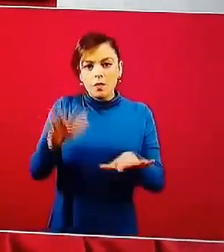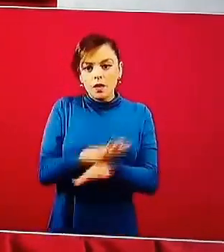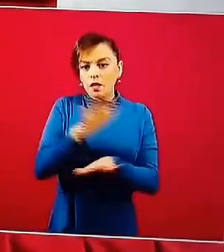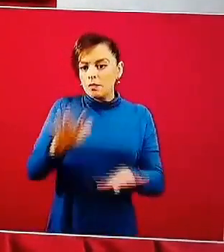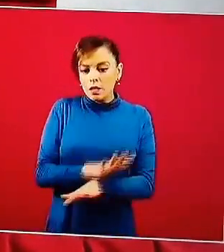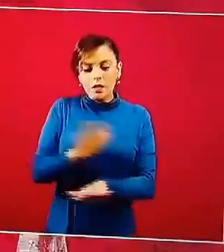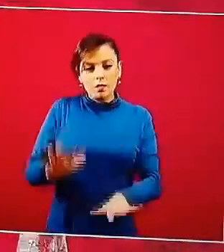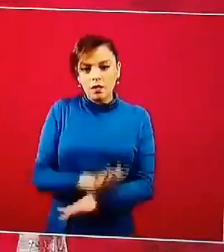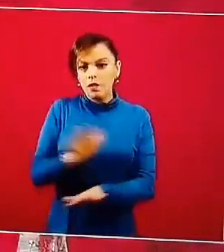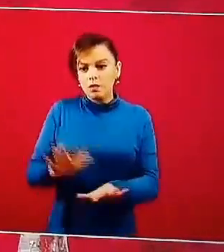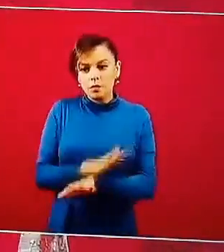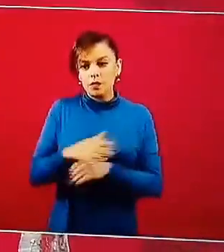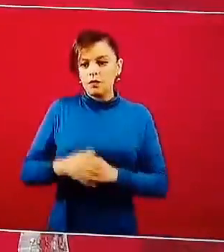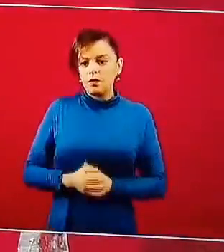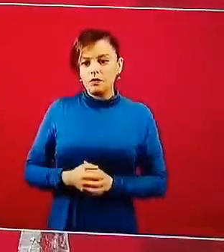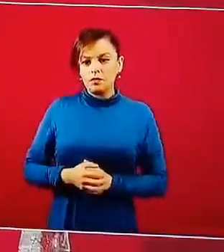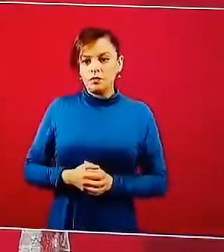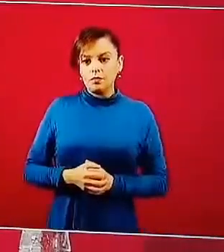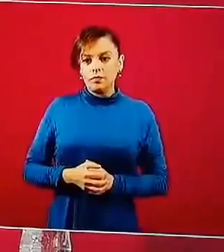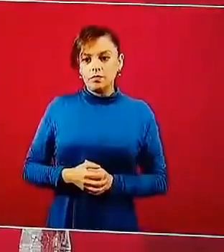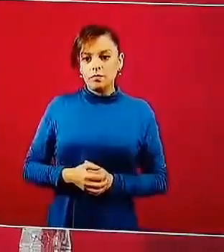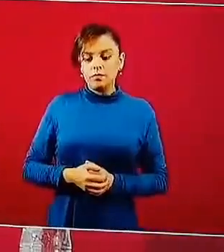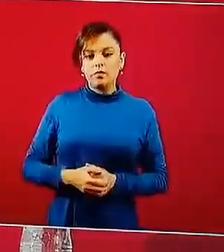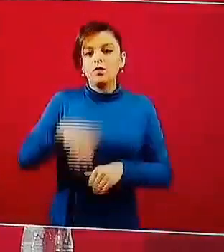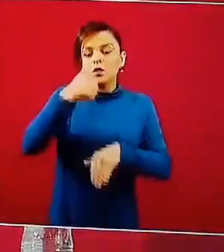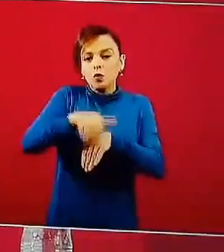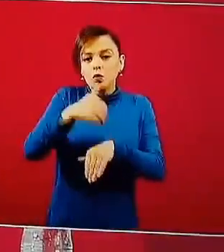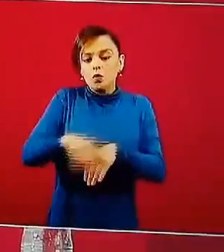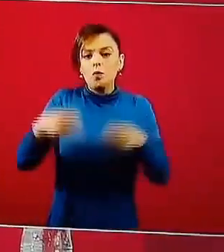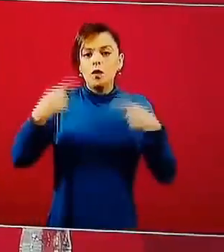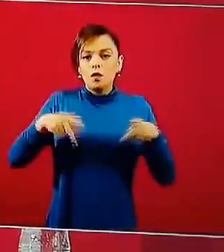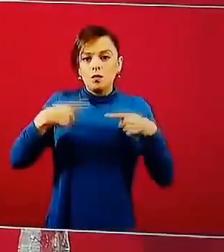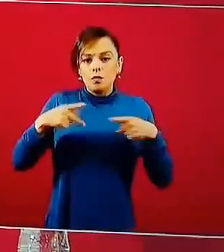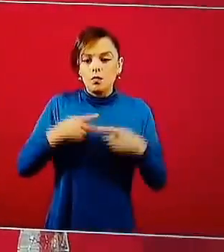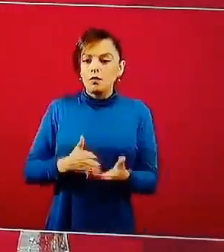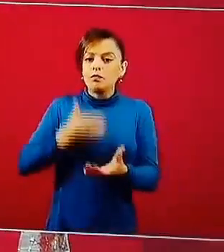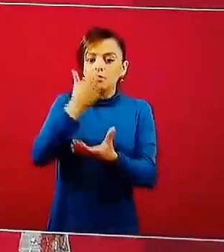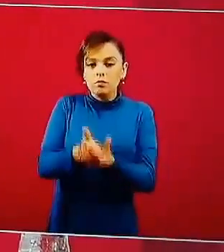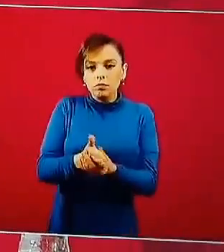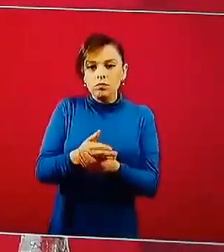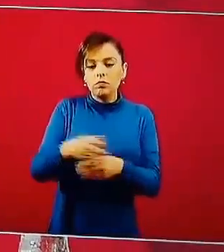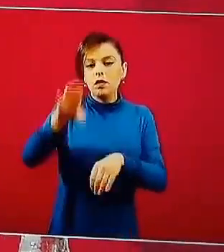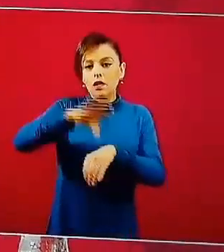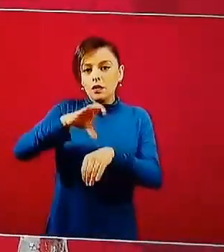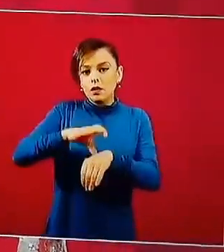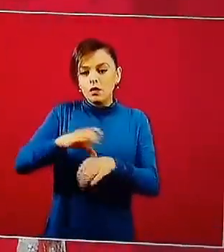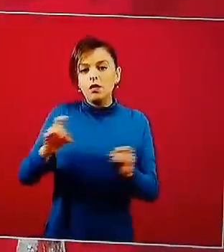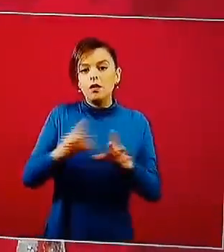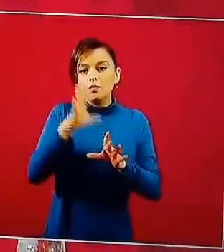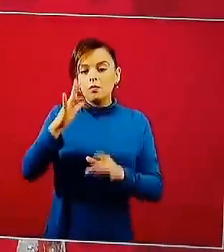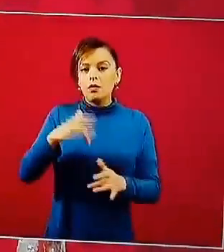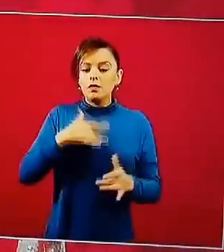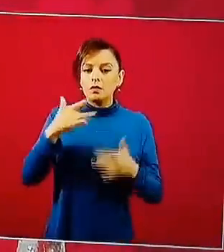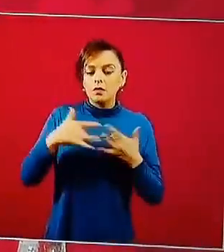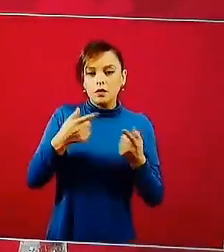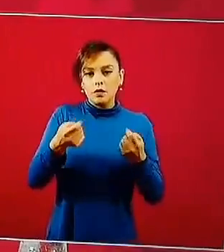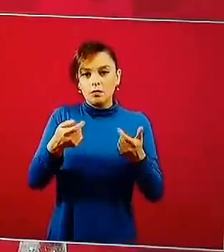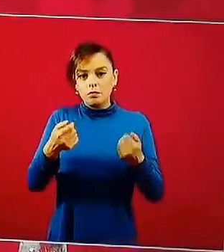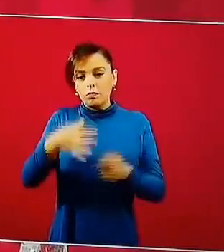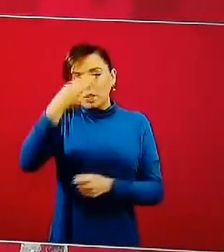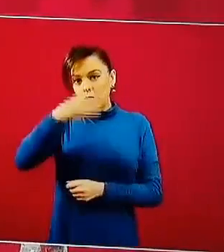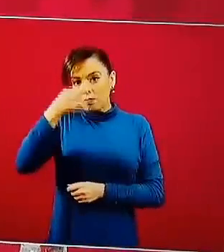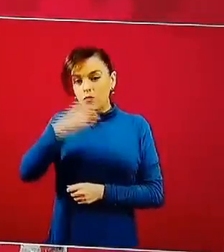Cada semana cambia la proporción de personas que acuden a unidades de salud por síntomas parecidos a